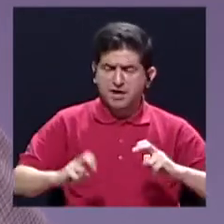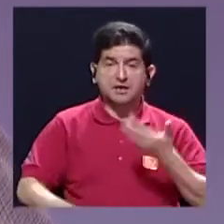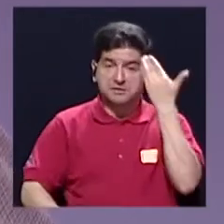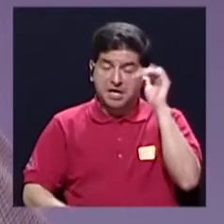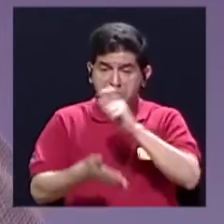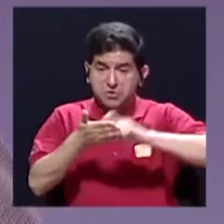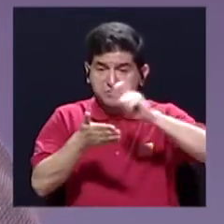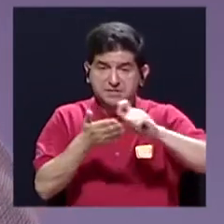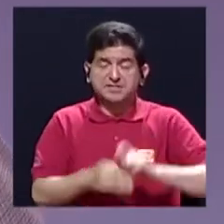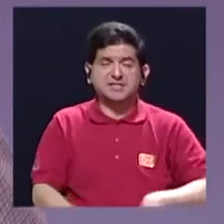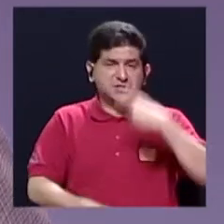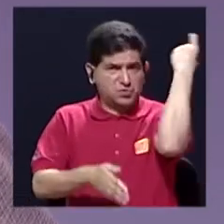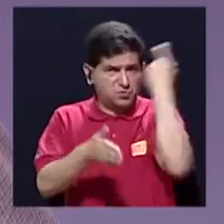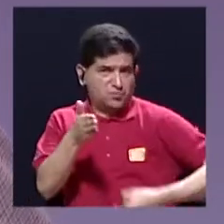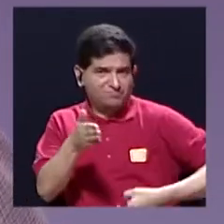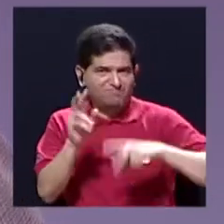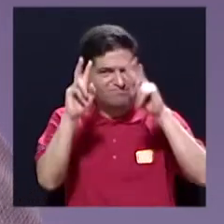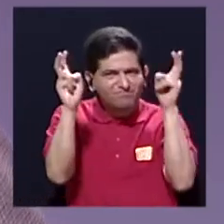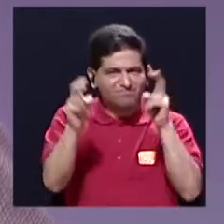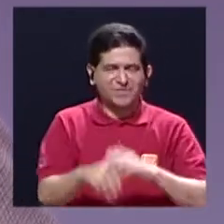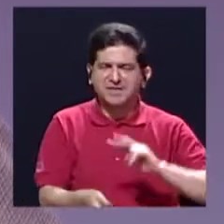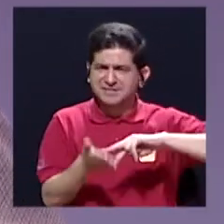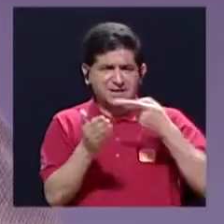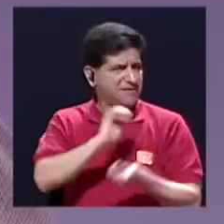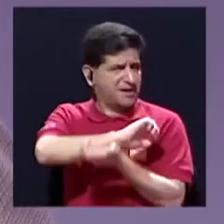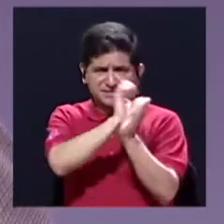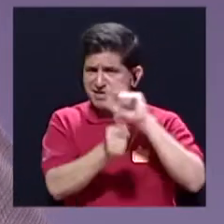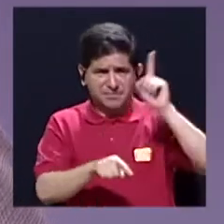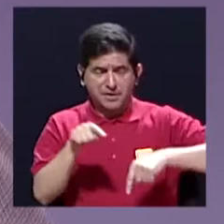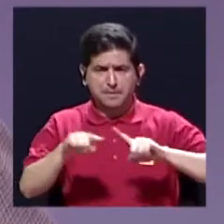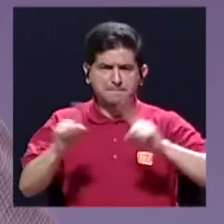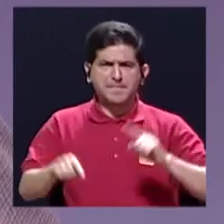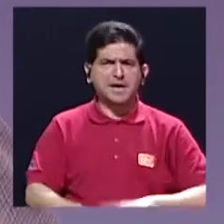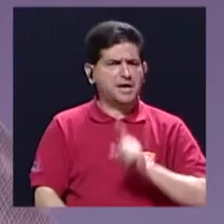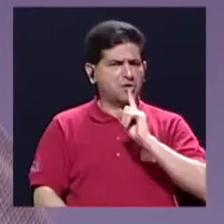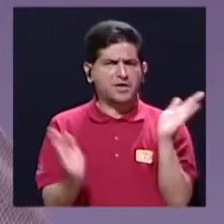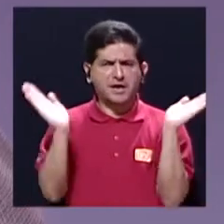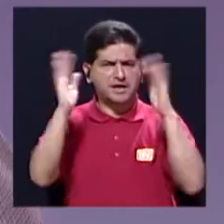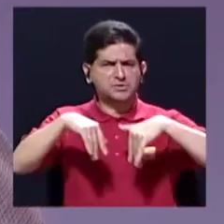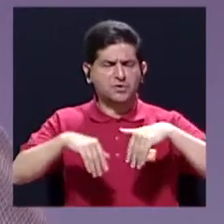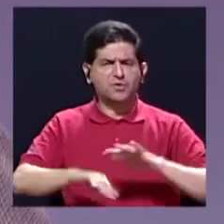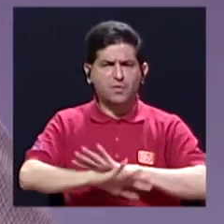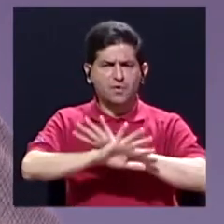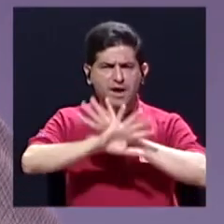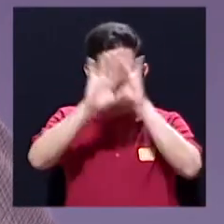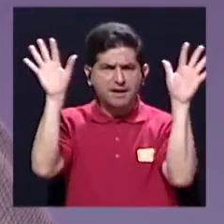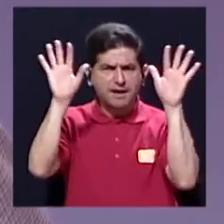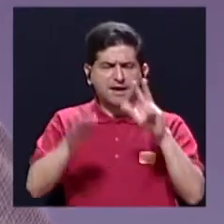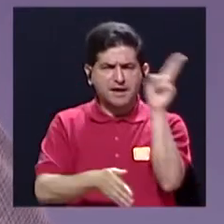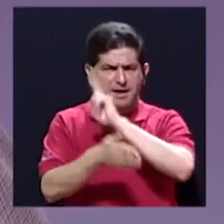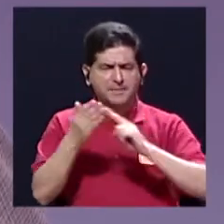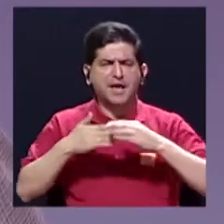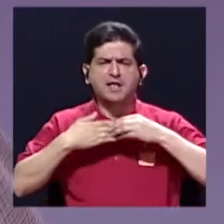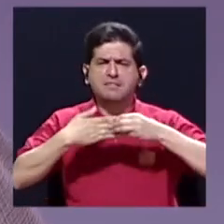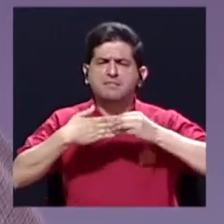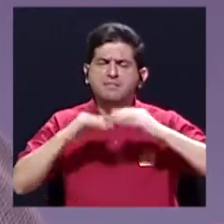sé si están escritos en piedra o no, pero me parece que sobre eso no había un pronunciamiento claro de la universidad respecto a qué flexibilidad existe sobre eso.